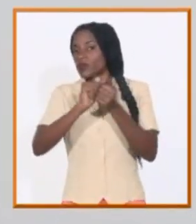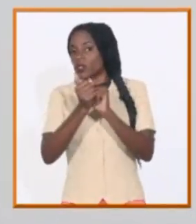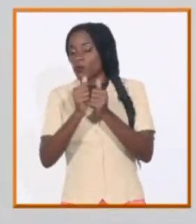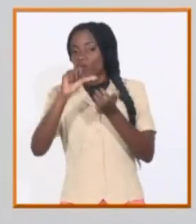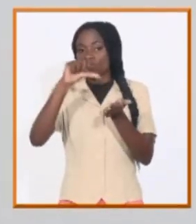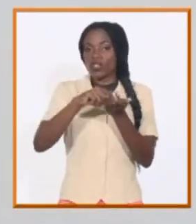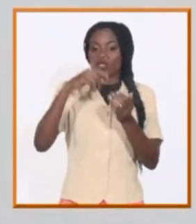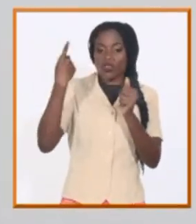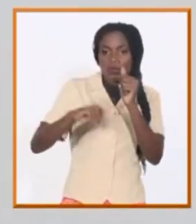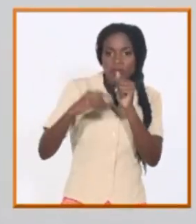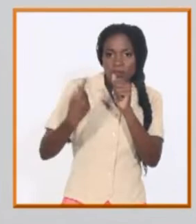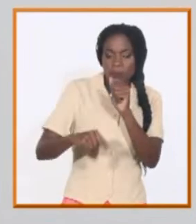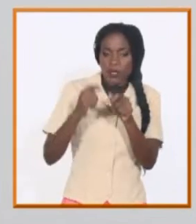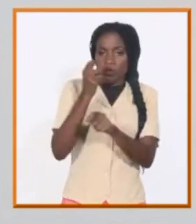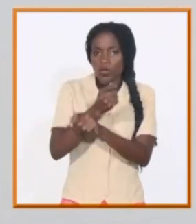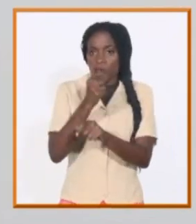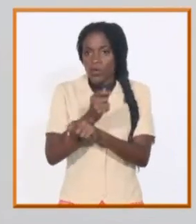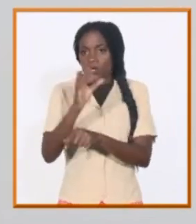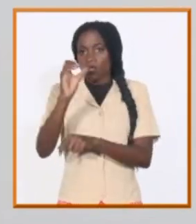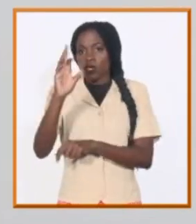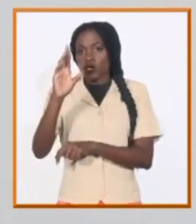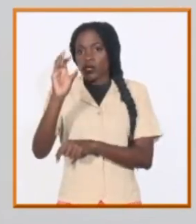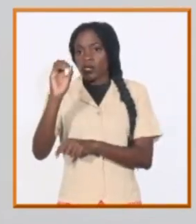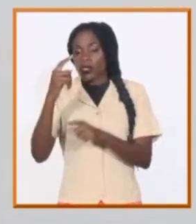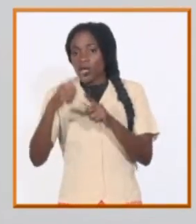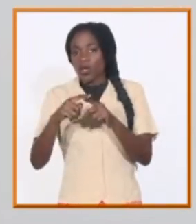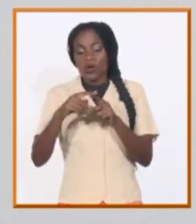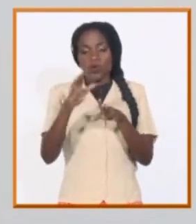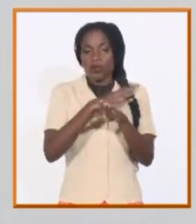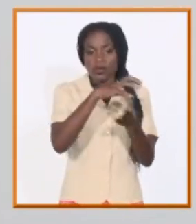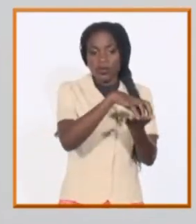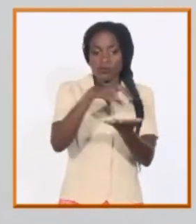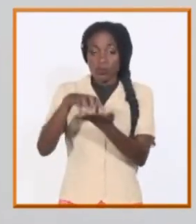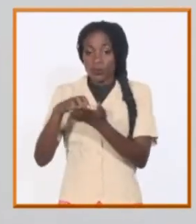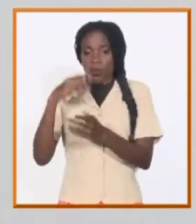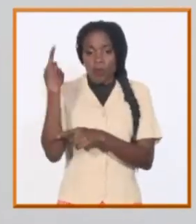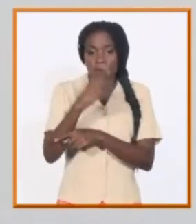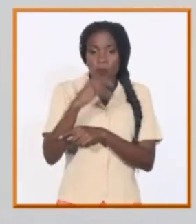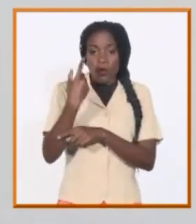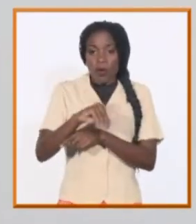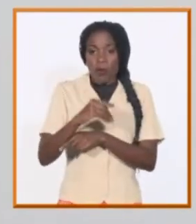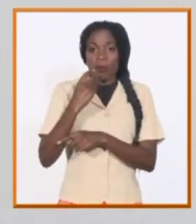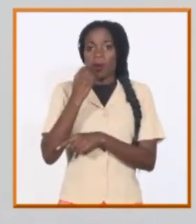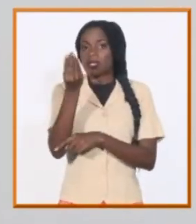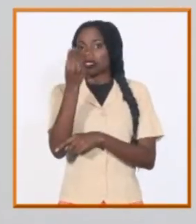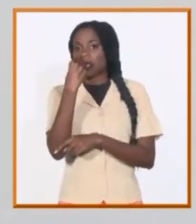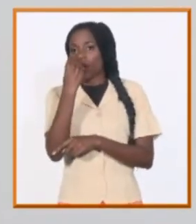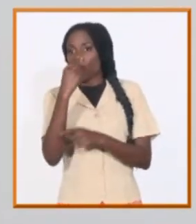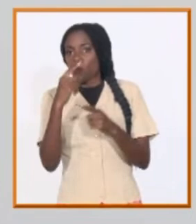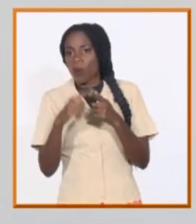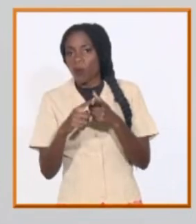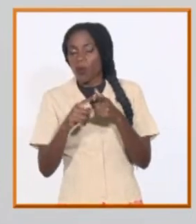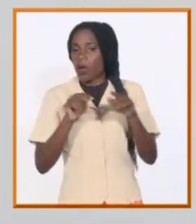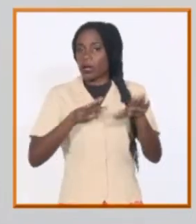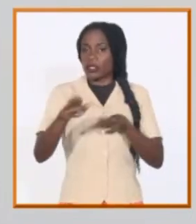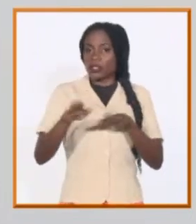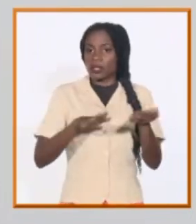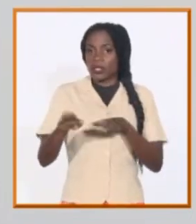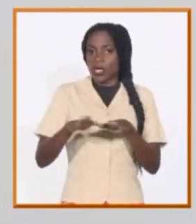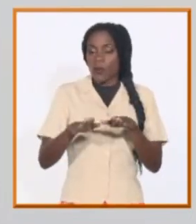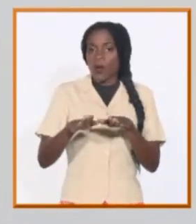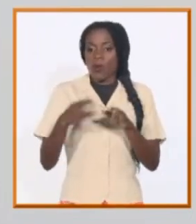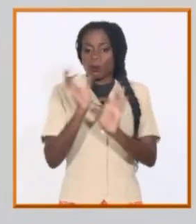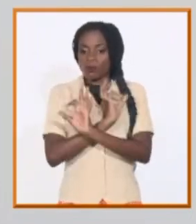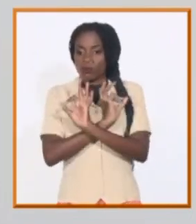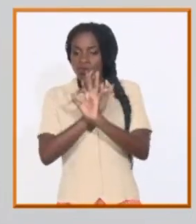de entrenamiento, el Cerro Pelado, el Córdoba Cardín, para asegurar los alimentos, la preparación, las